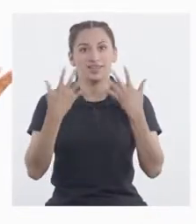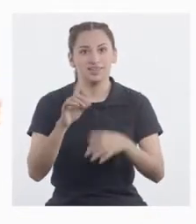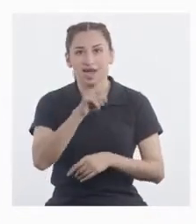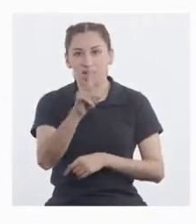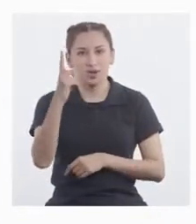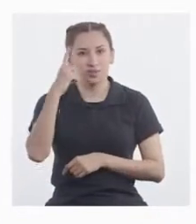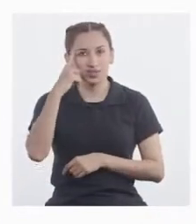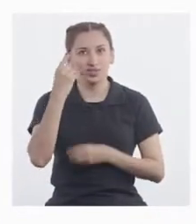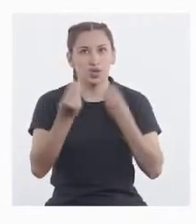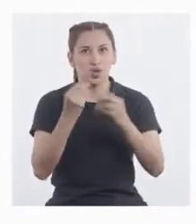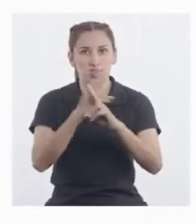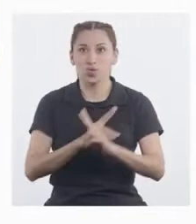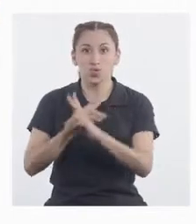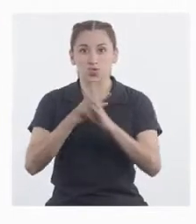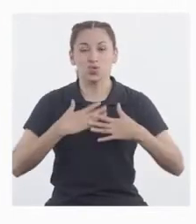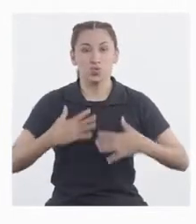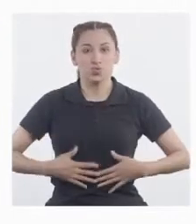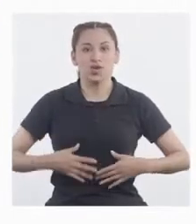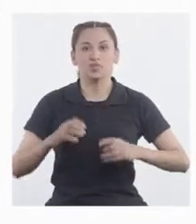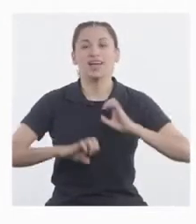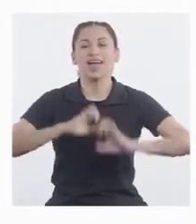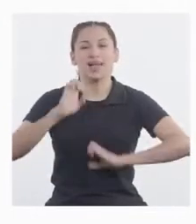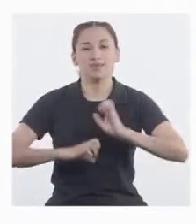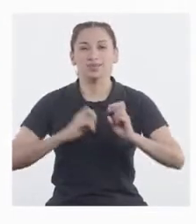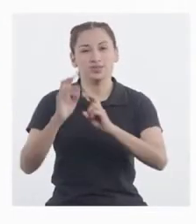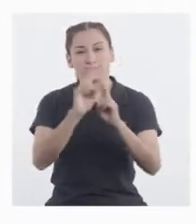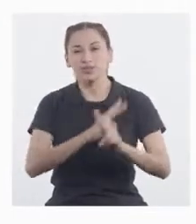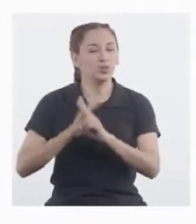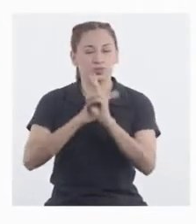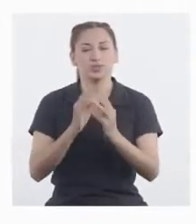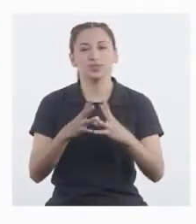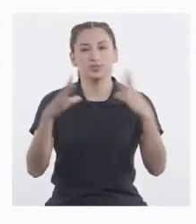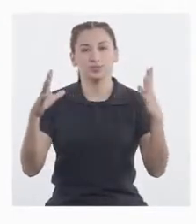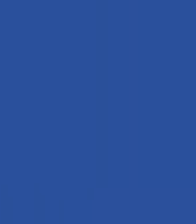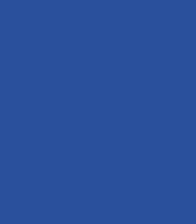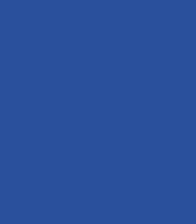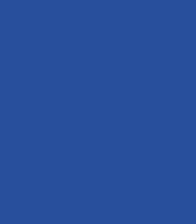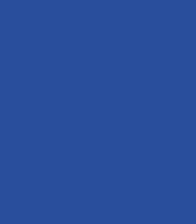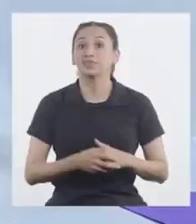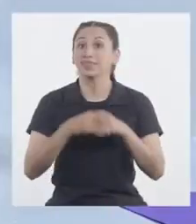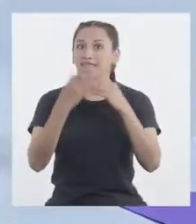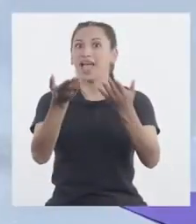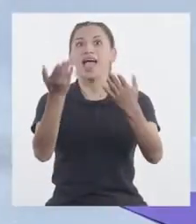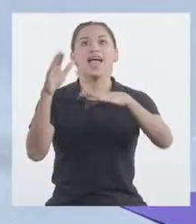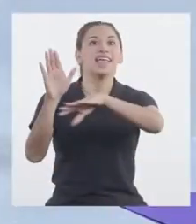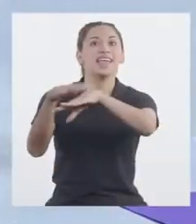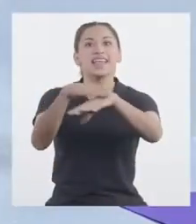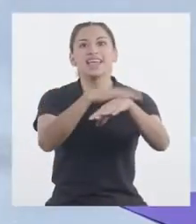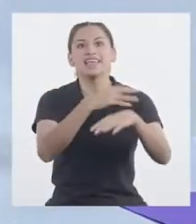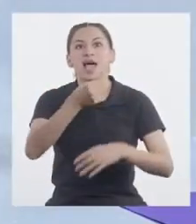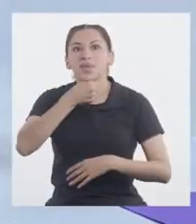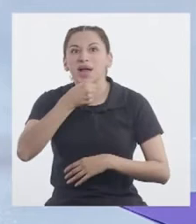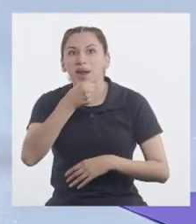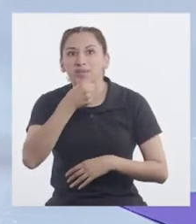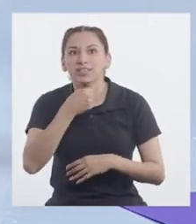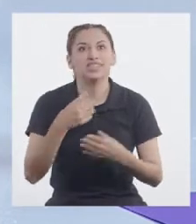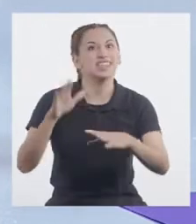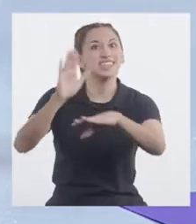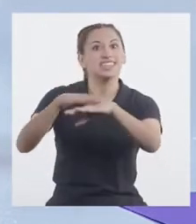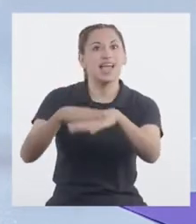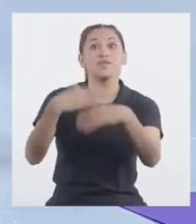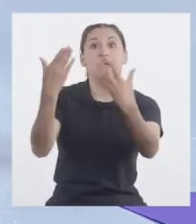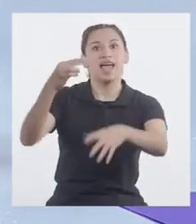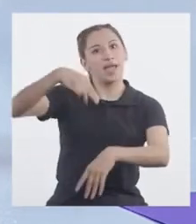más conscientes de nuestro cuerpo y nuestras emociones. Cuídense. Hasta luego. Llamemos a nuestros